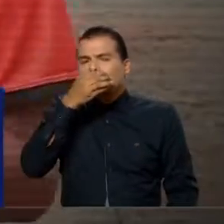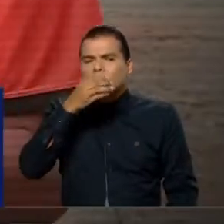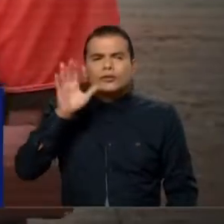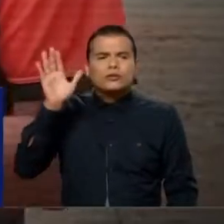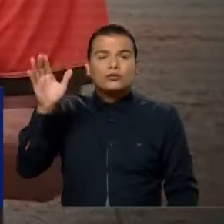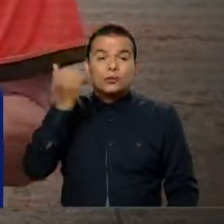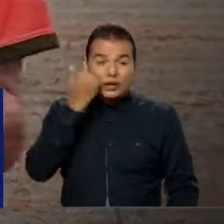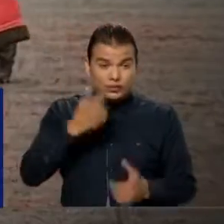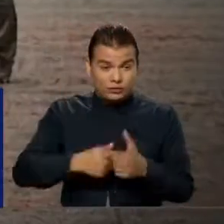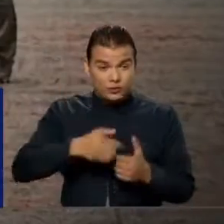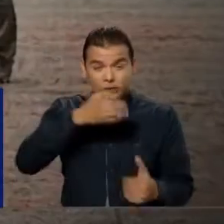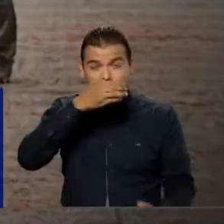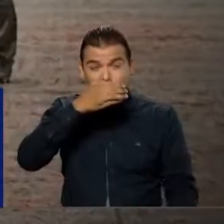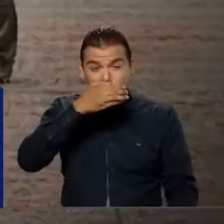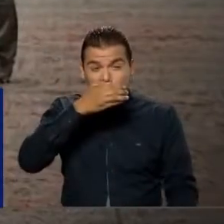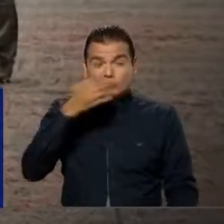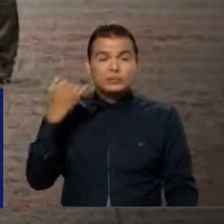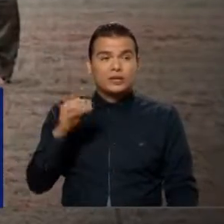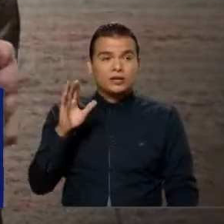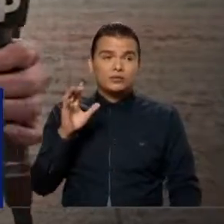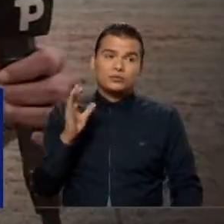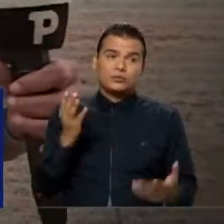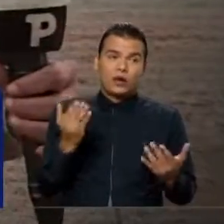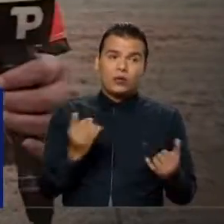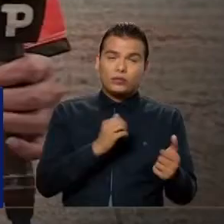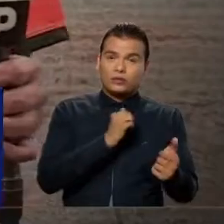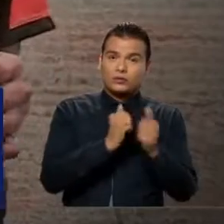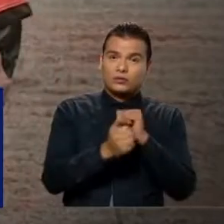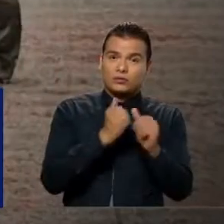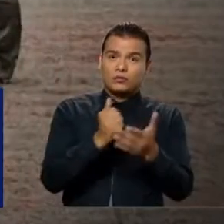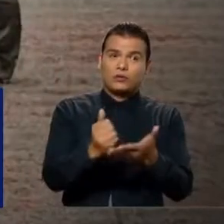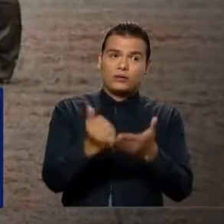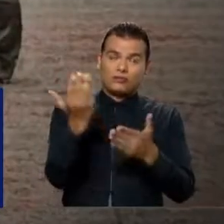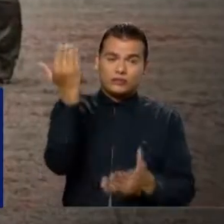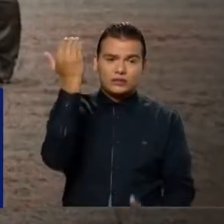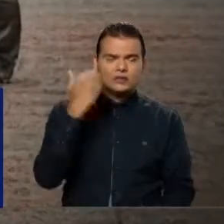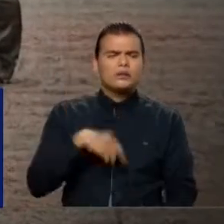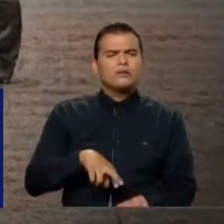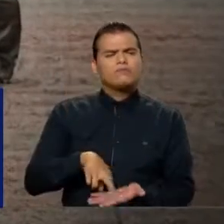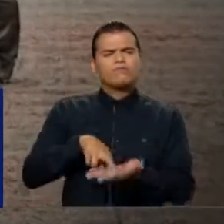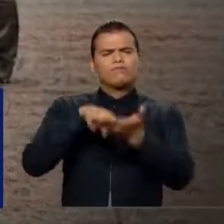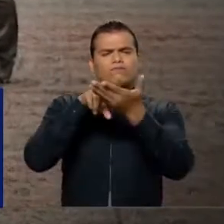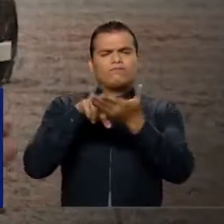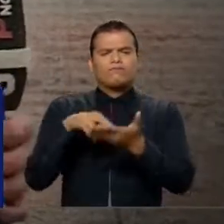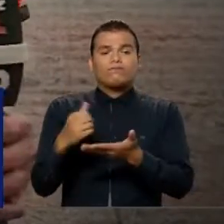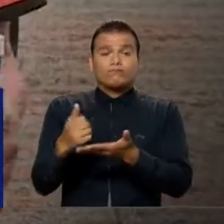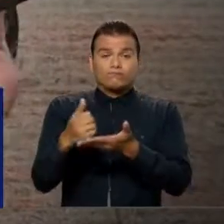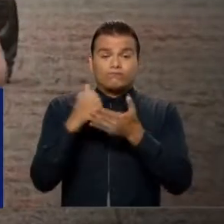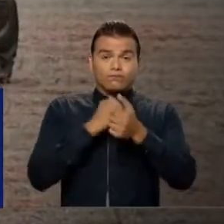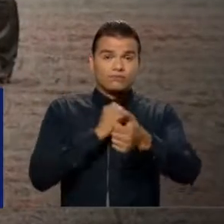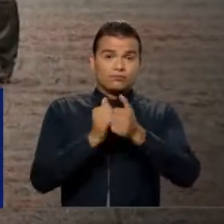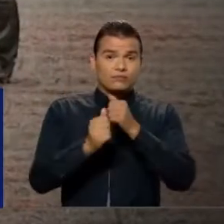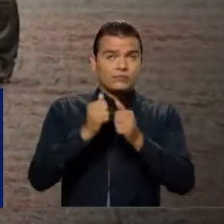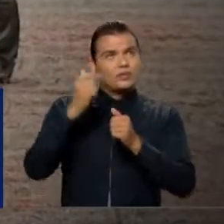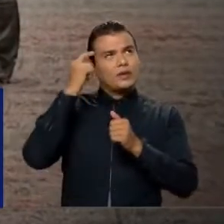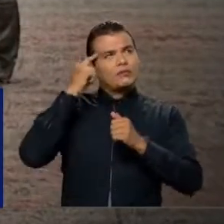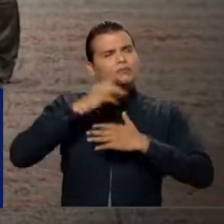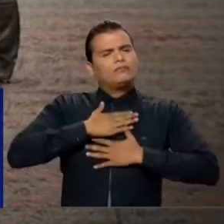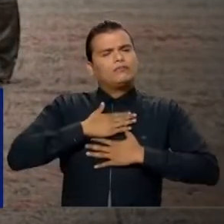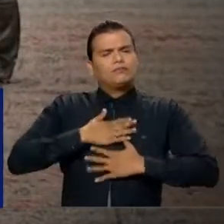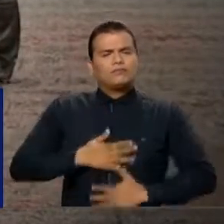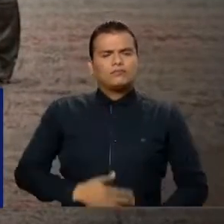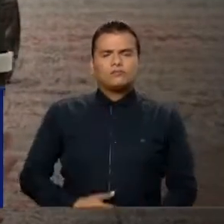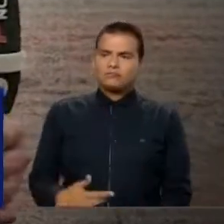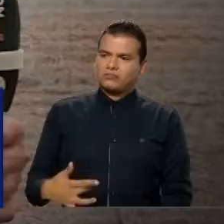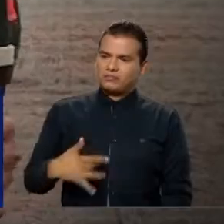deporte es muy importante porque es una terapia de nuestro proceso de recuperación. Es algo que nos ayuda a despejar la mente, nos hace